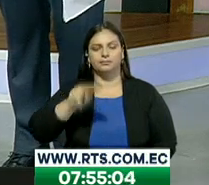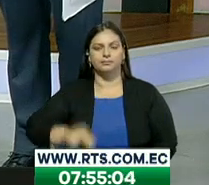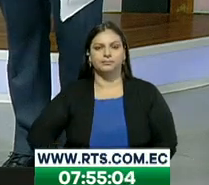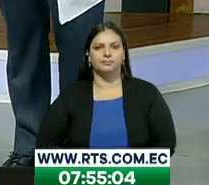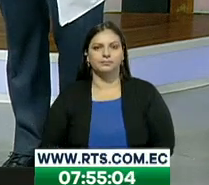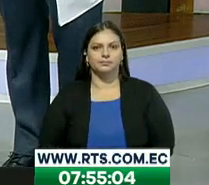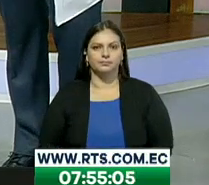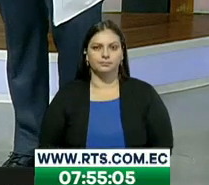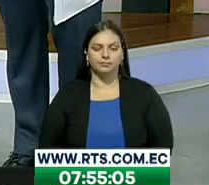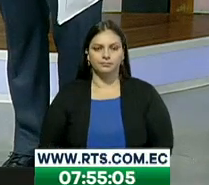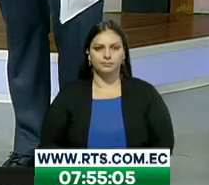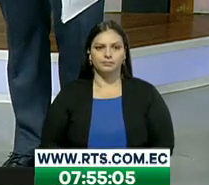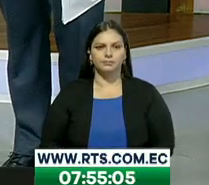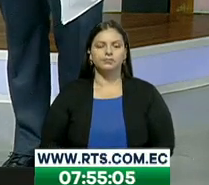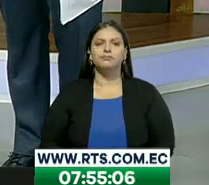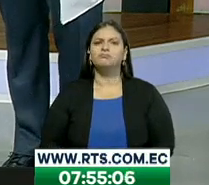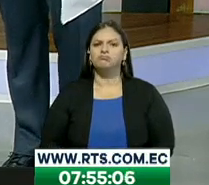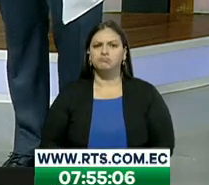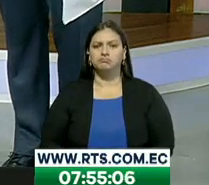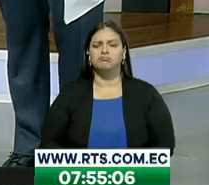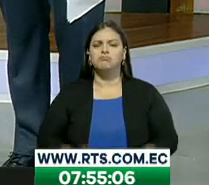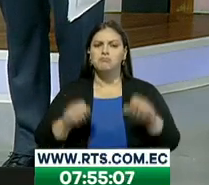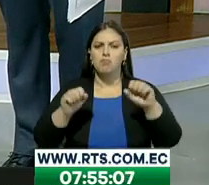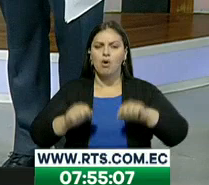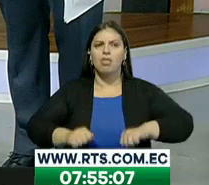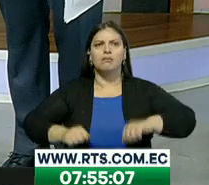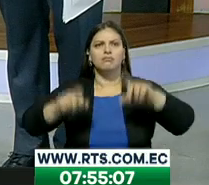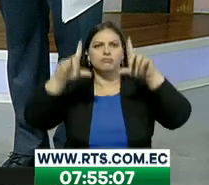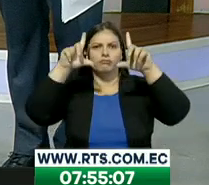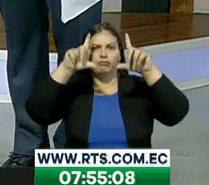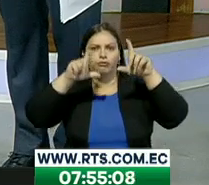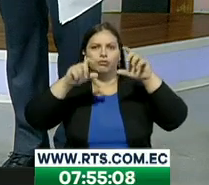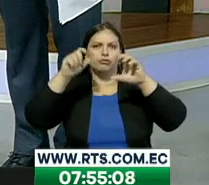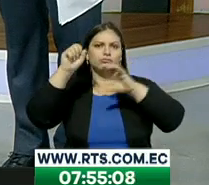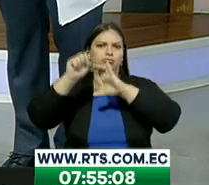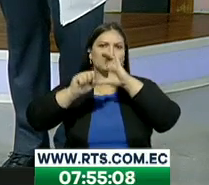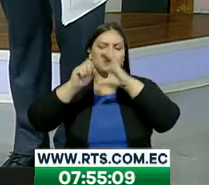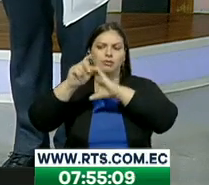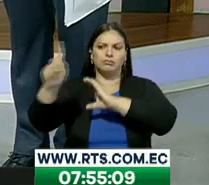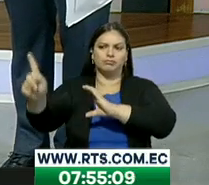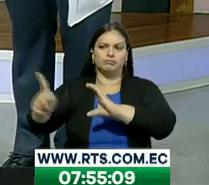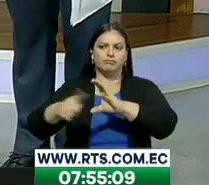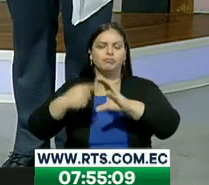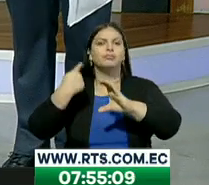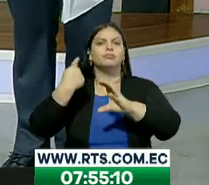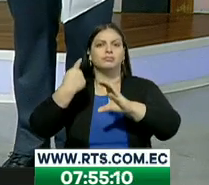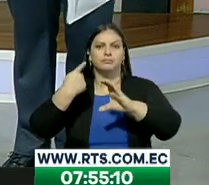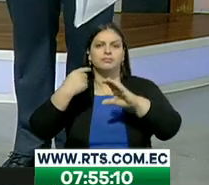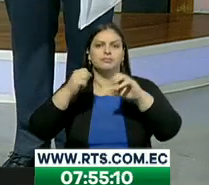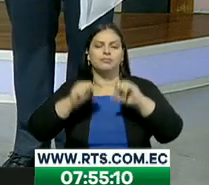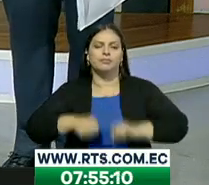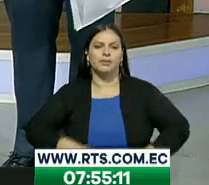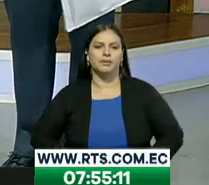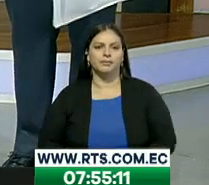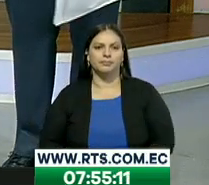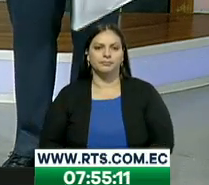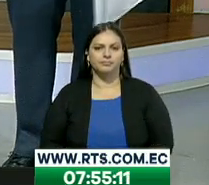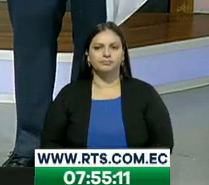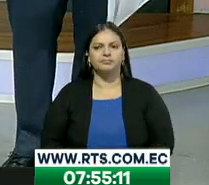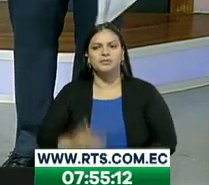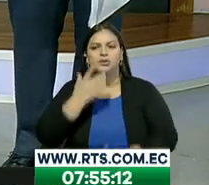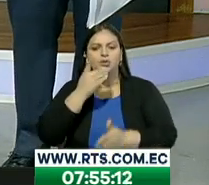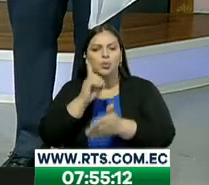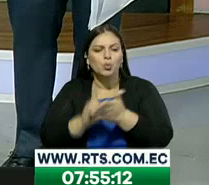098-7703961, así como decía Adriana, para que nos envíen sus videos, nos envíen las fotos, ¿no?, de todas las denuncias que ustedes tengan que pasen, que se